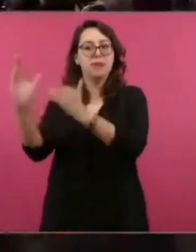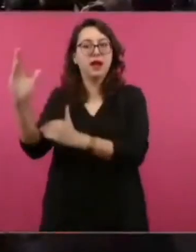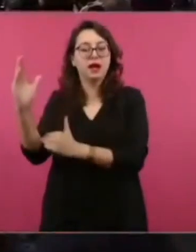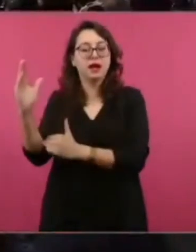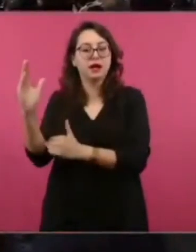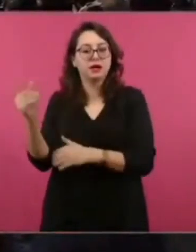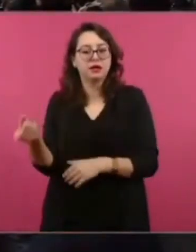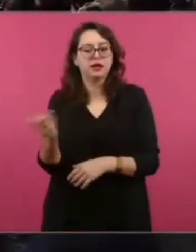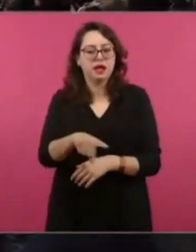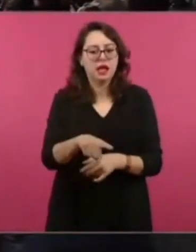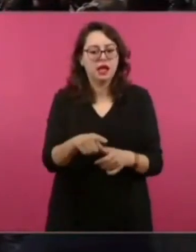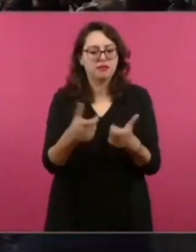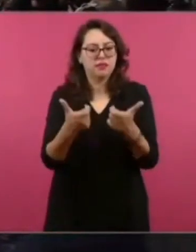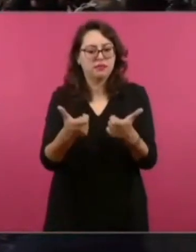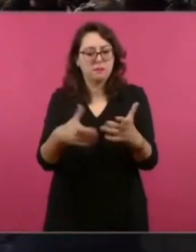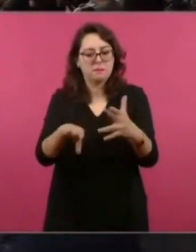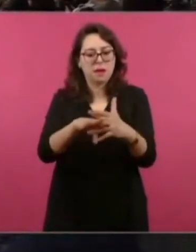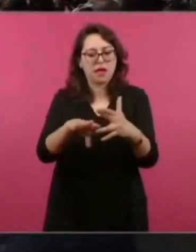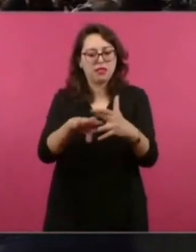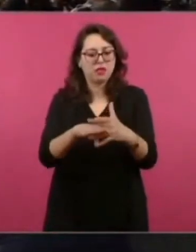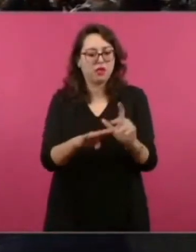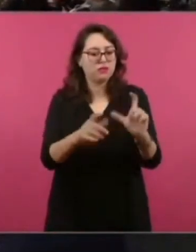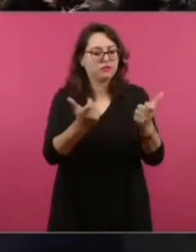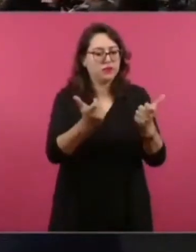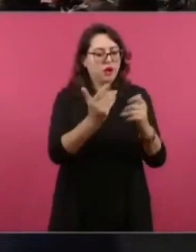la clase alta,